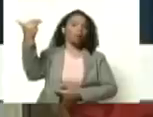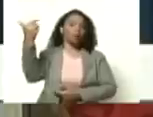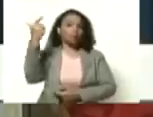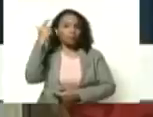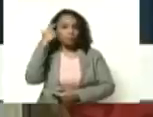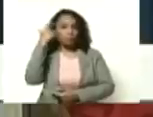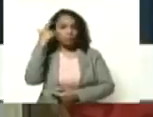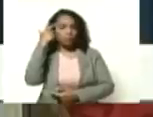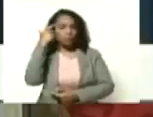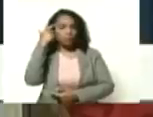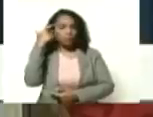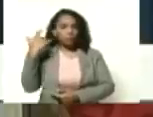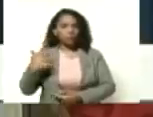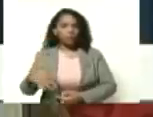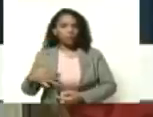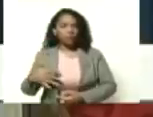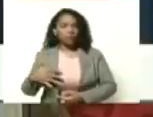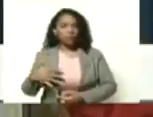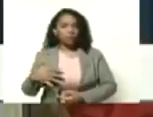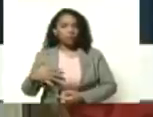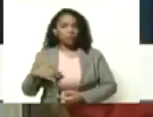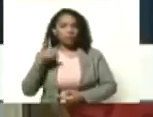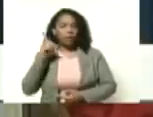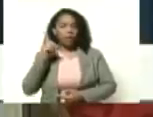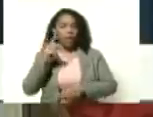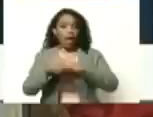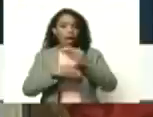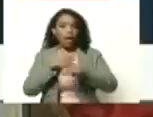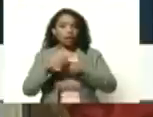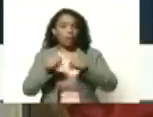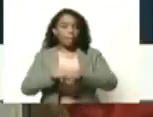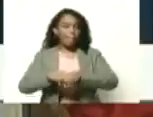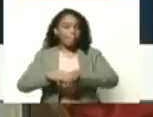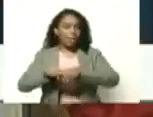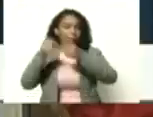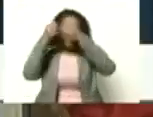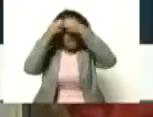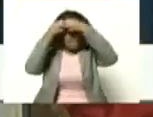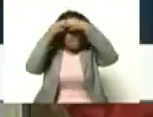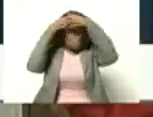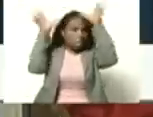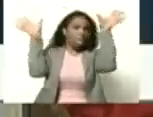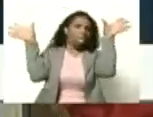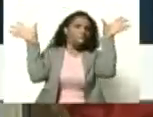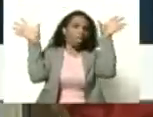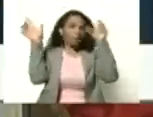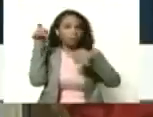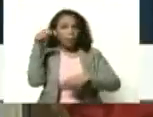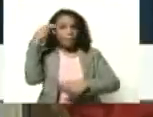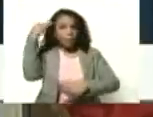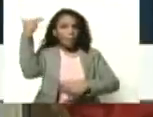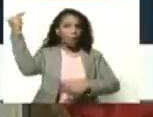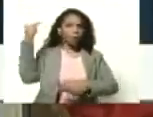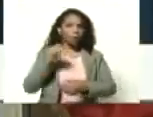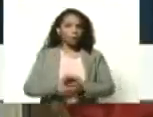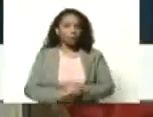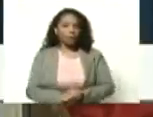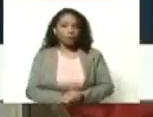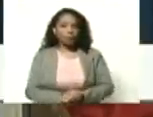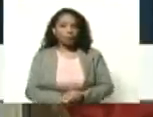sien derecha que literalmente le destrozan el cráneo en ese momento